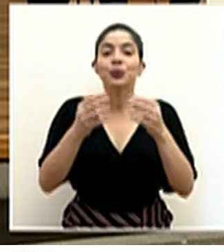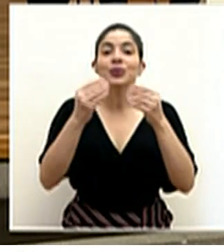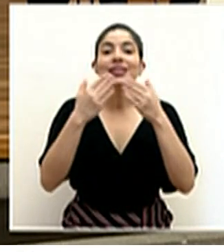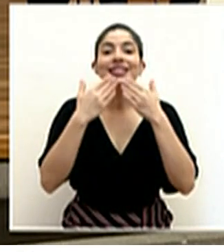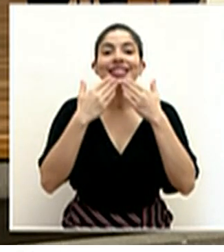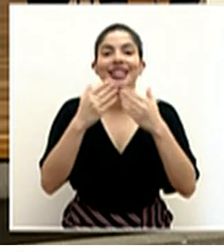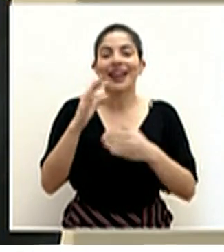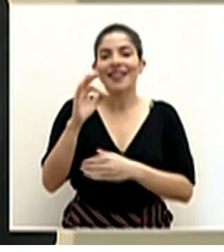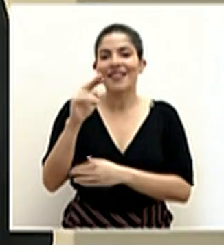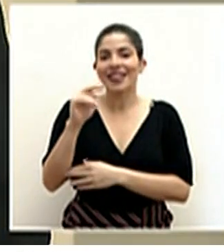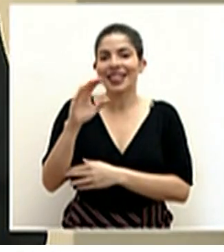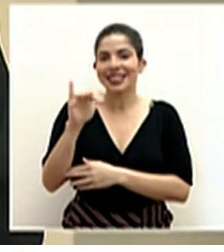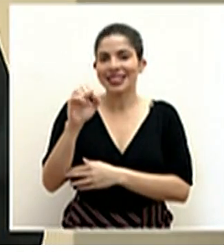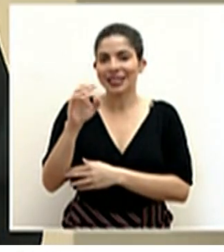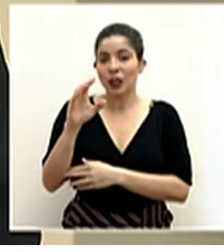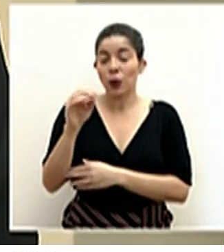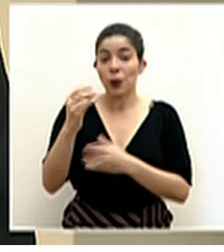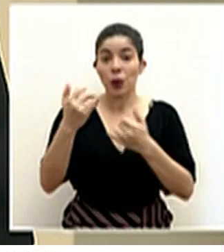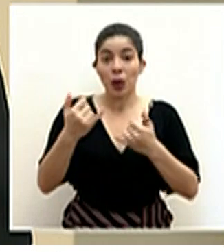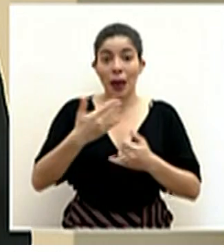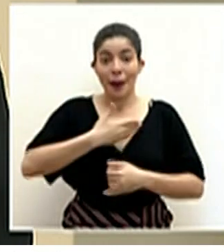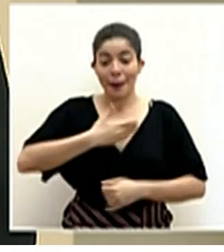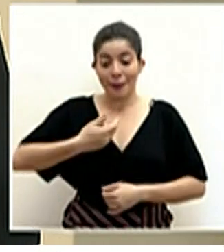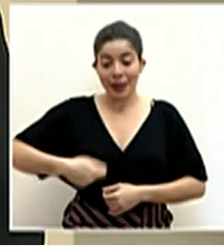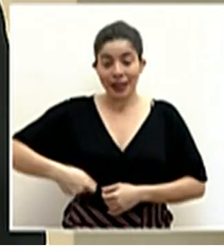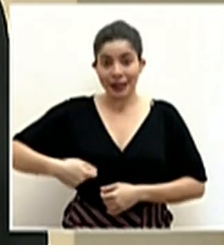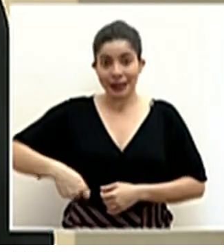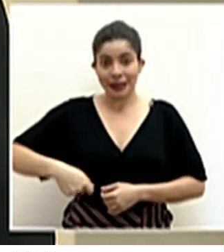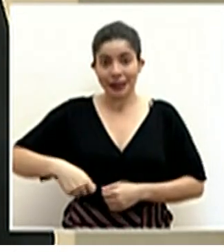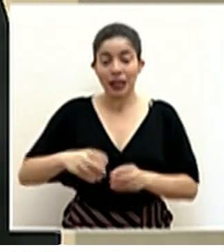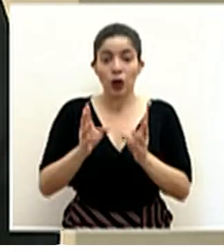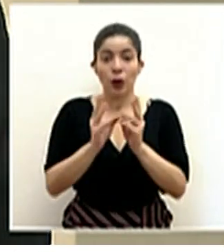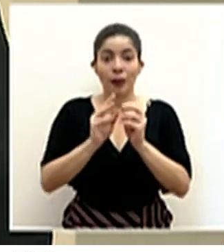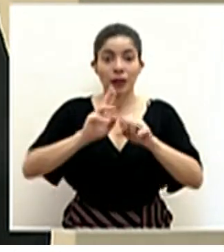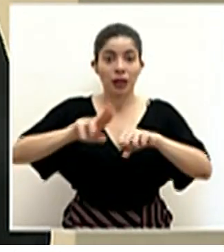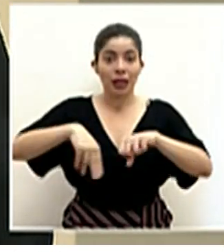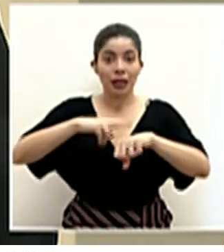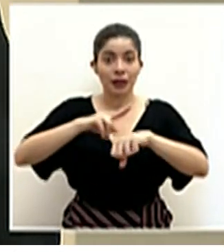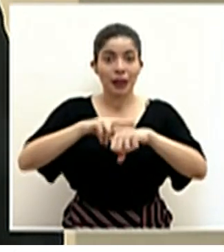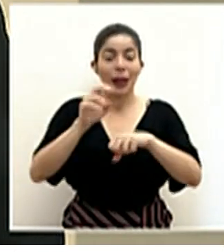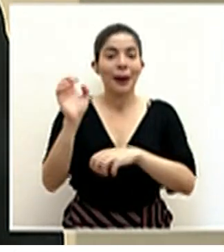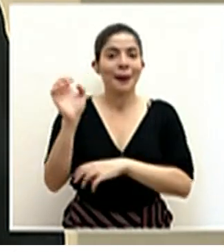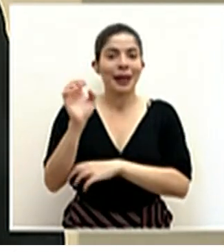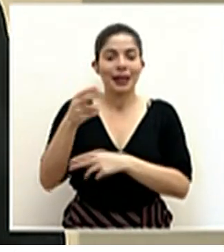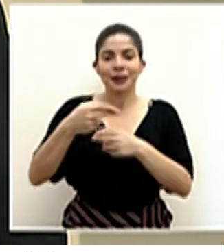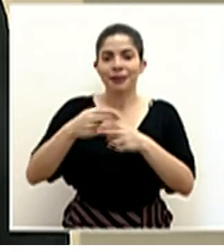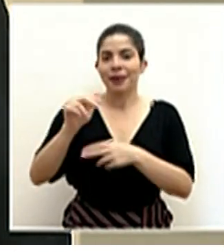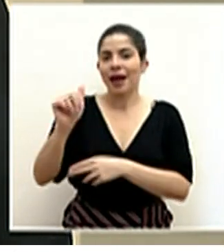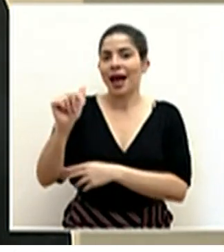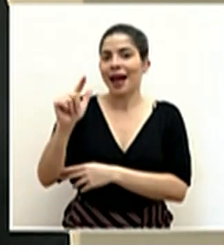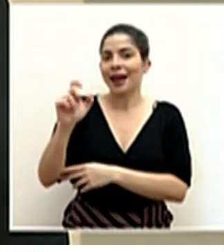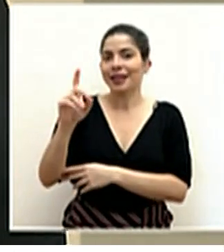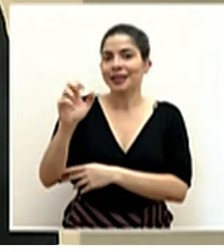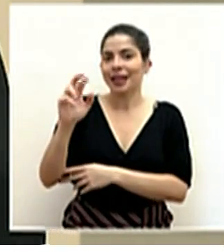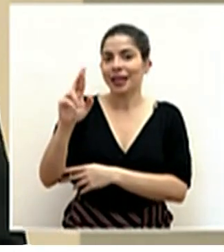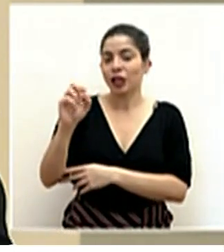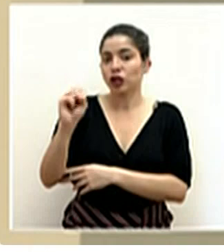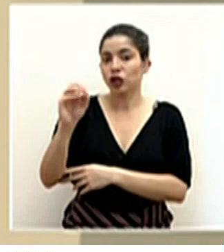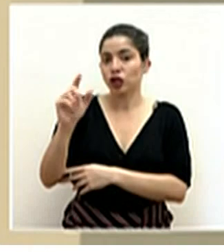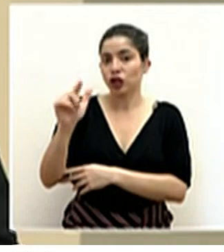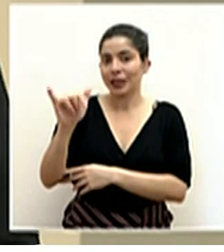Muchas gracias, don Francisco. A continuación, el presidente ejecutivo de la Comisión Nacional de Emergencias, Alexander Solís, nos